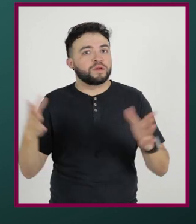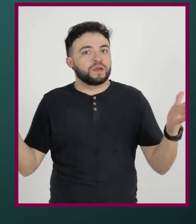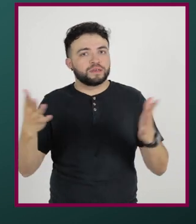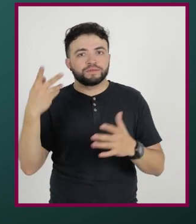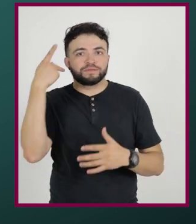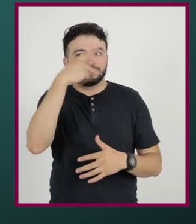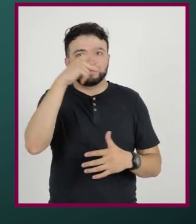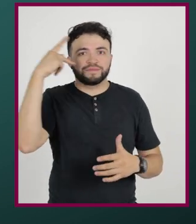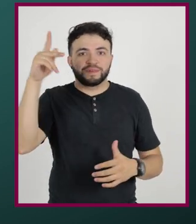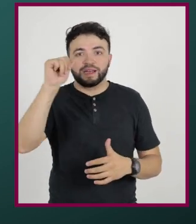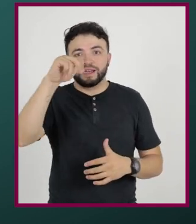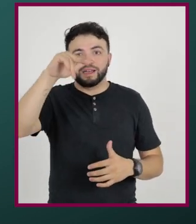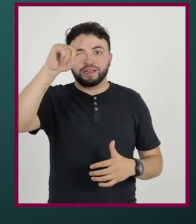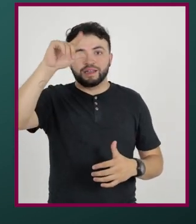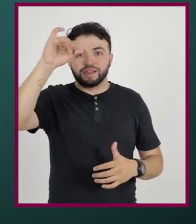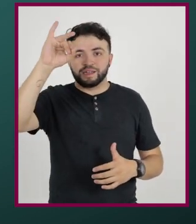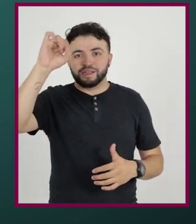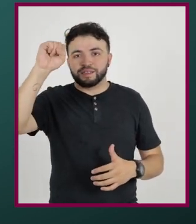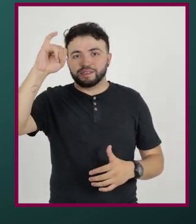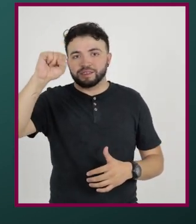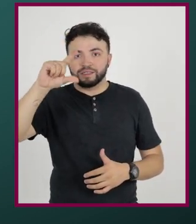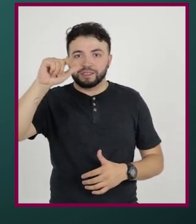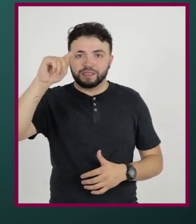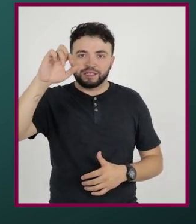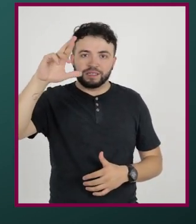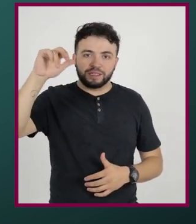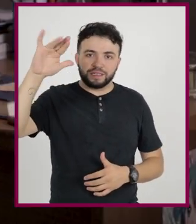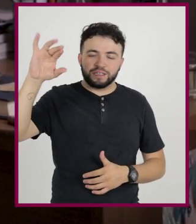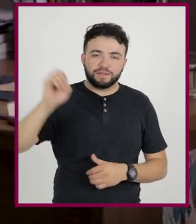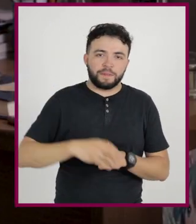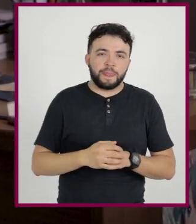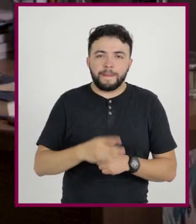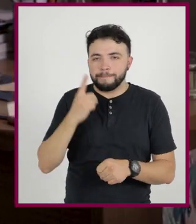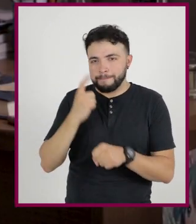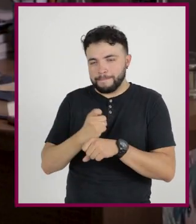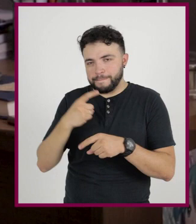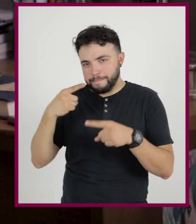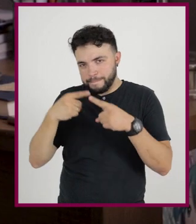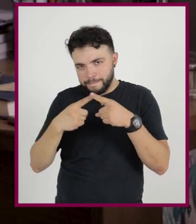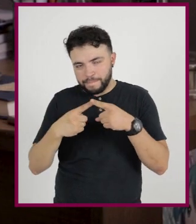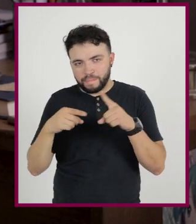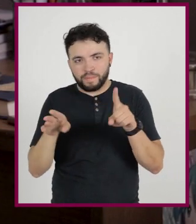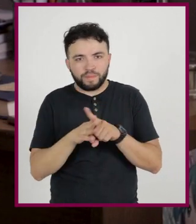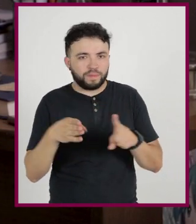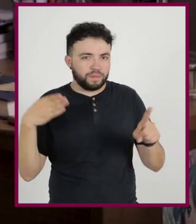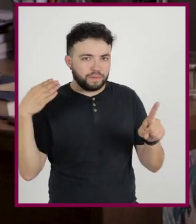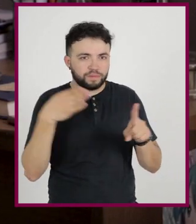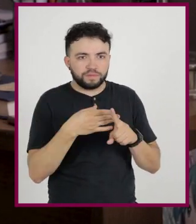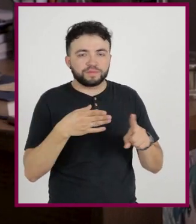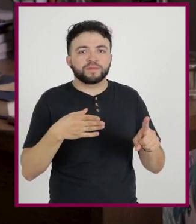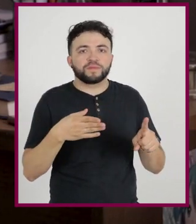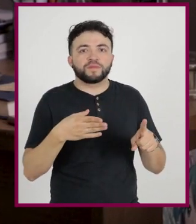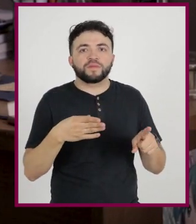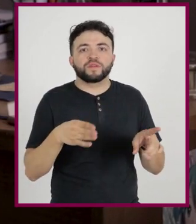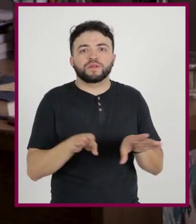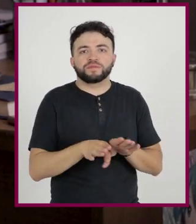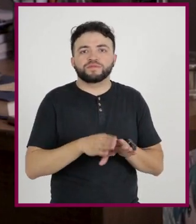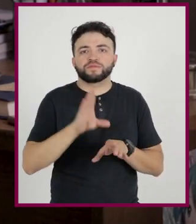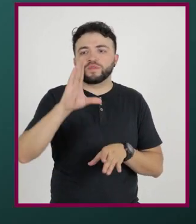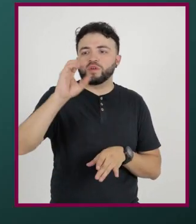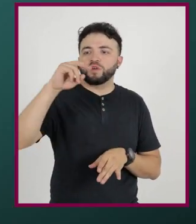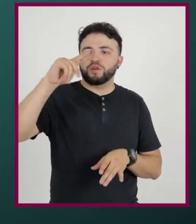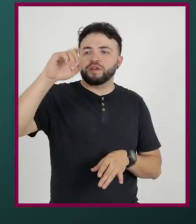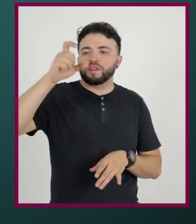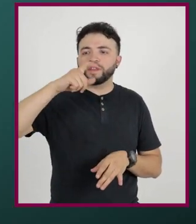ustedes hacer y escribir su propio análisis literario. El primer elemento a tomar en cuenta para hacer el análisis es